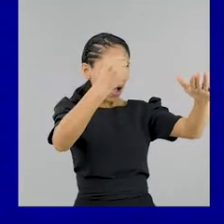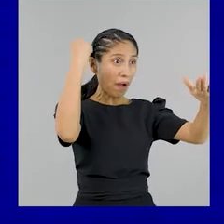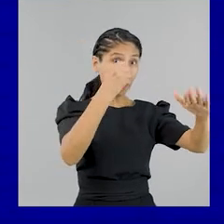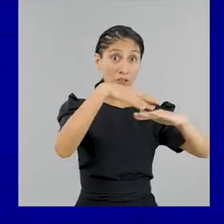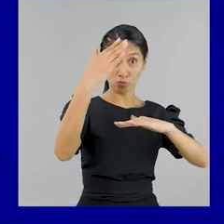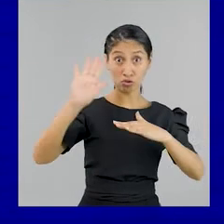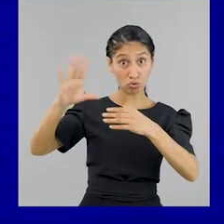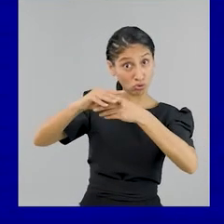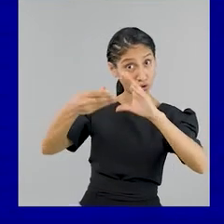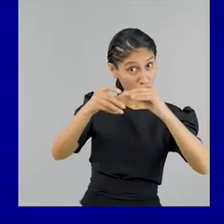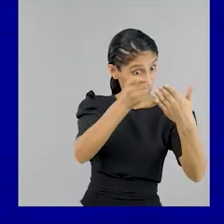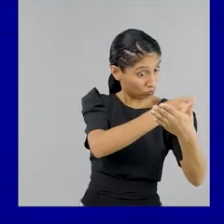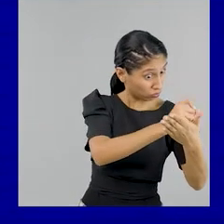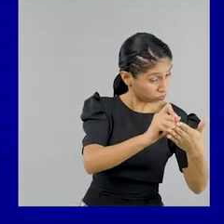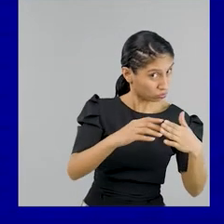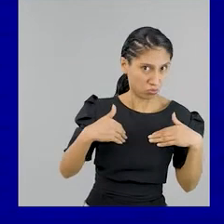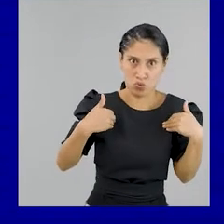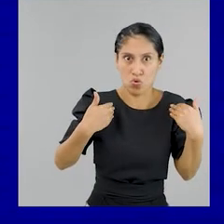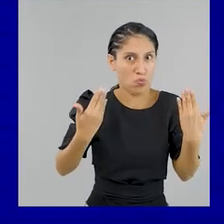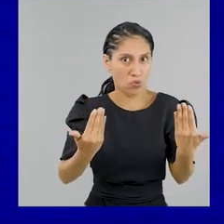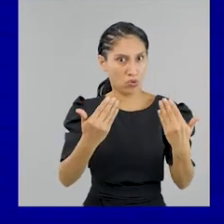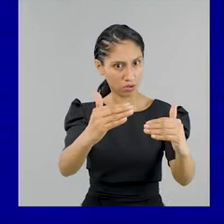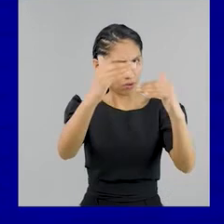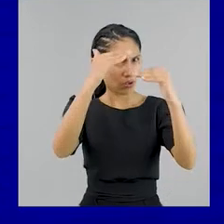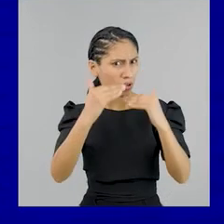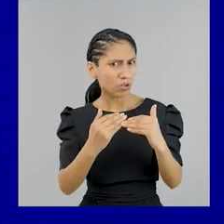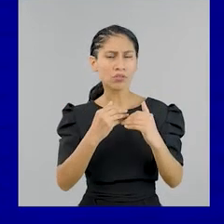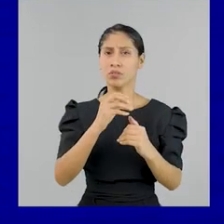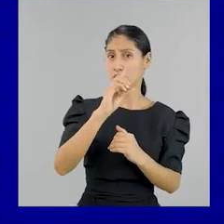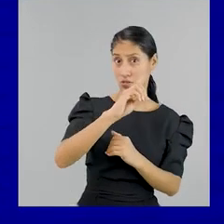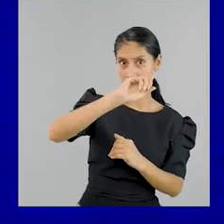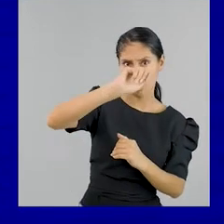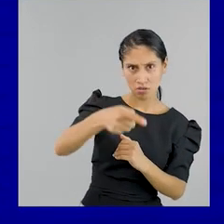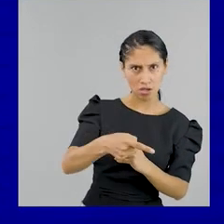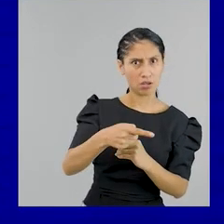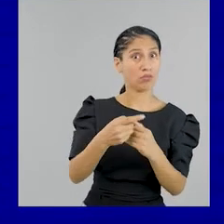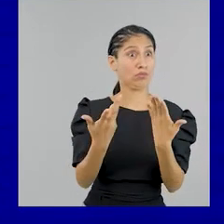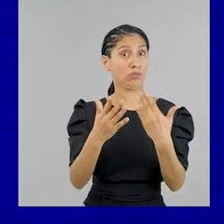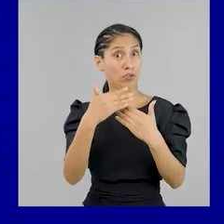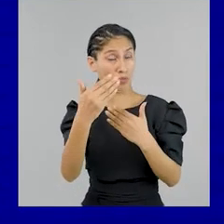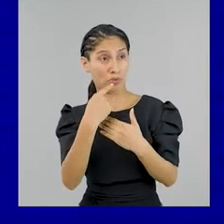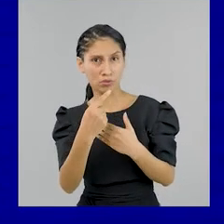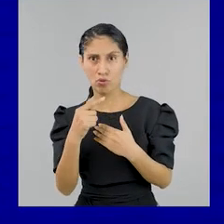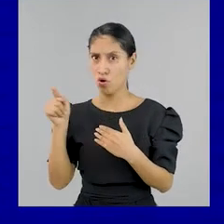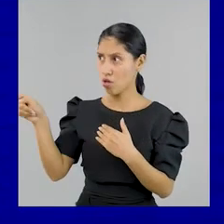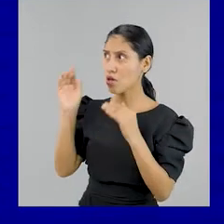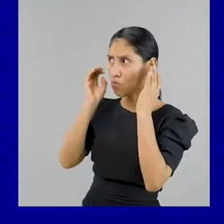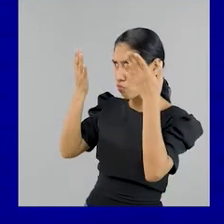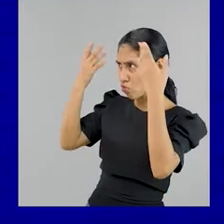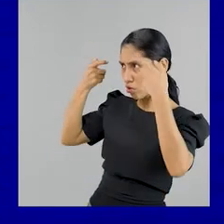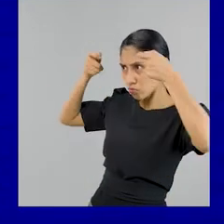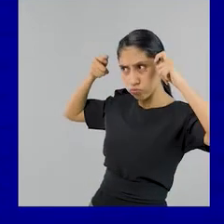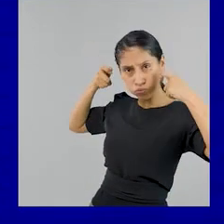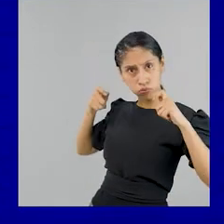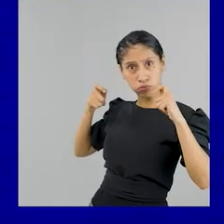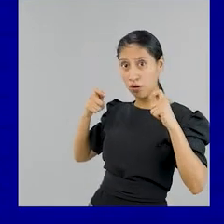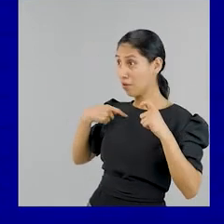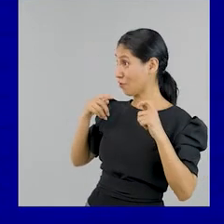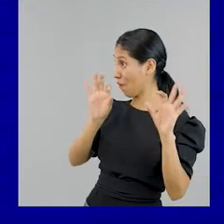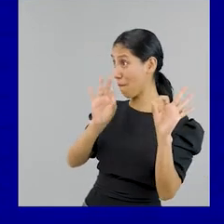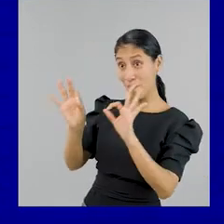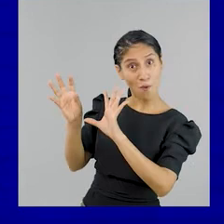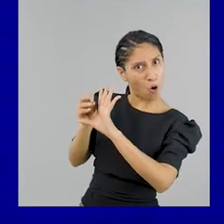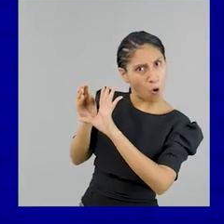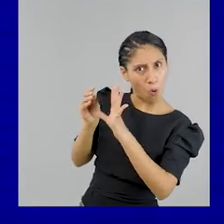D. Nadie se atrevía, incluso pasado un siglo, a representar las proezas de Micaela Bastidas, quien